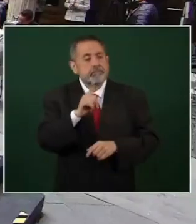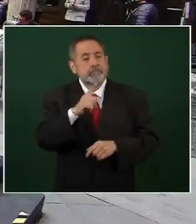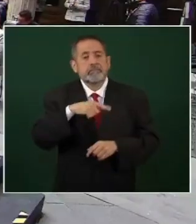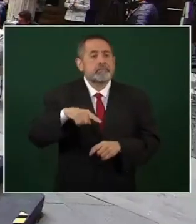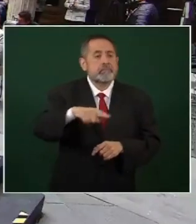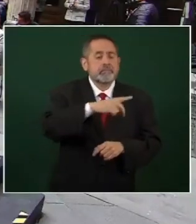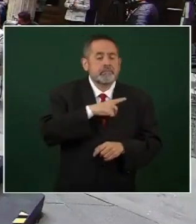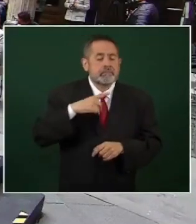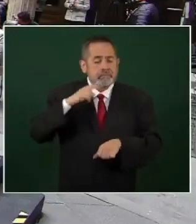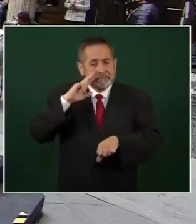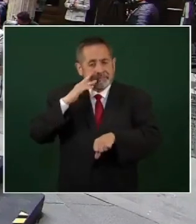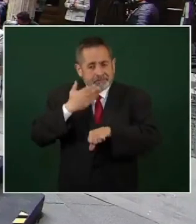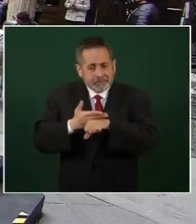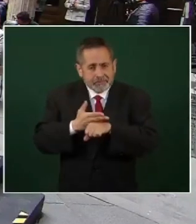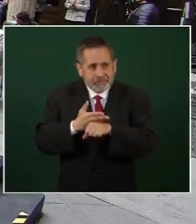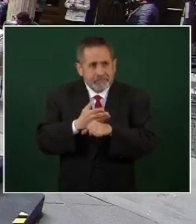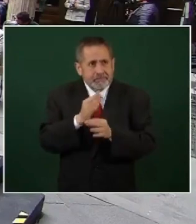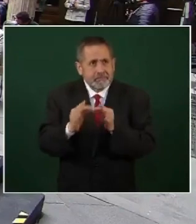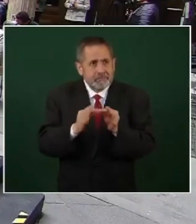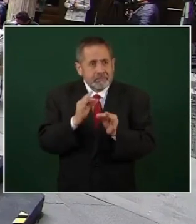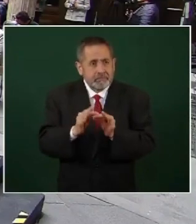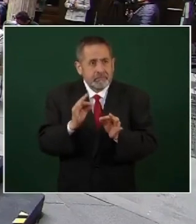responsable.